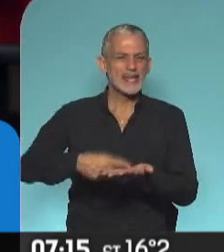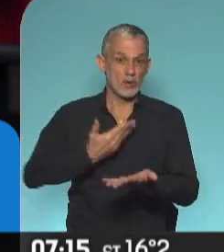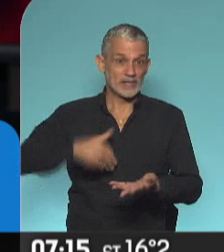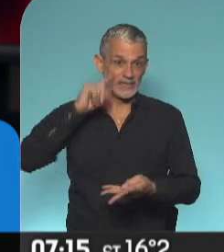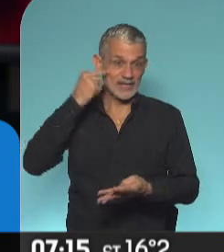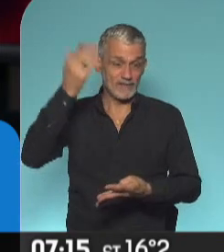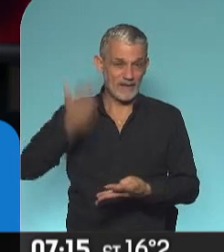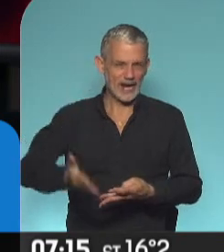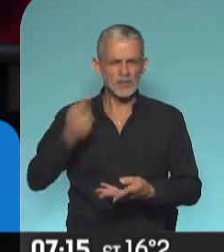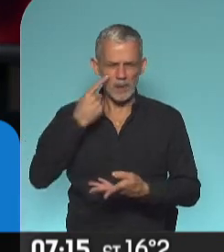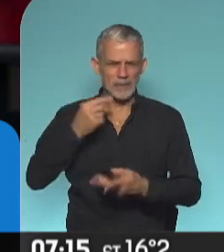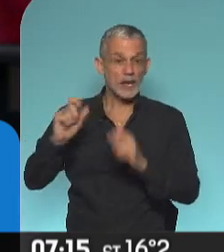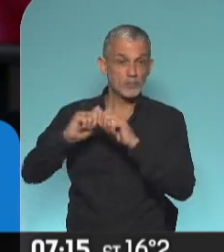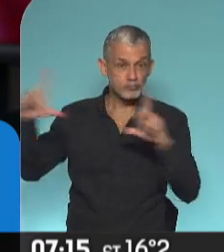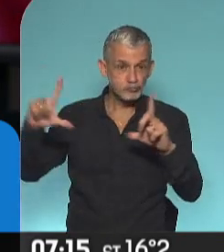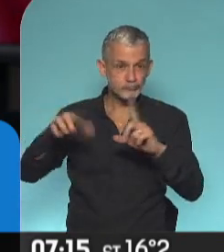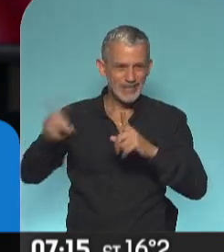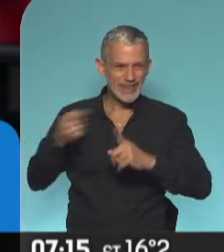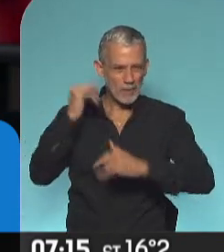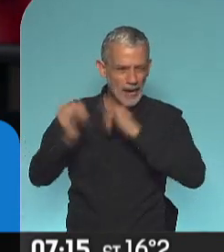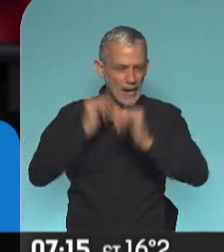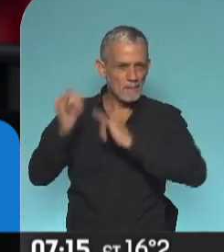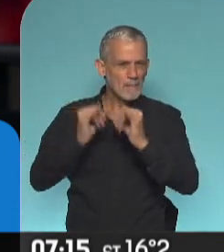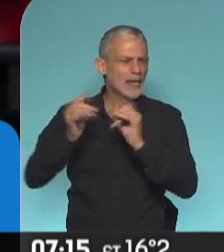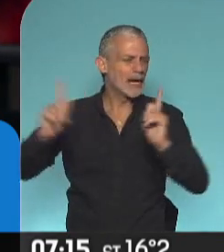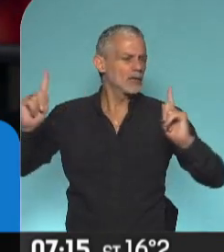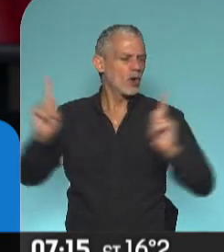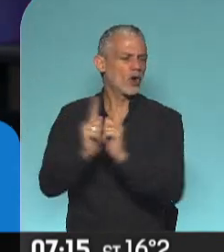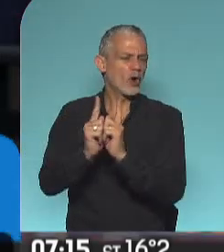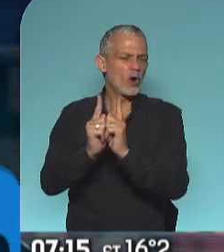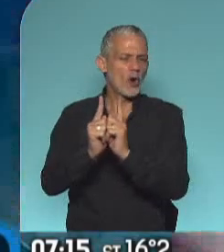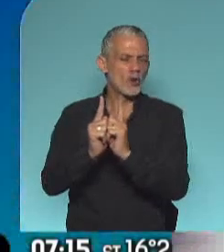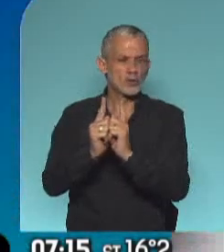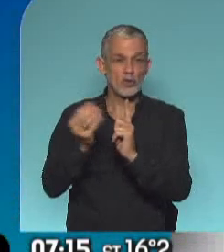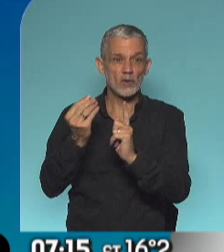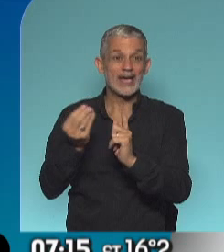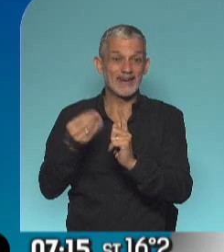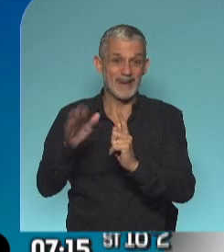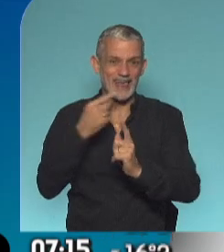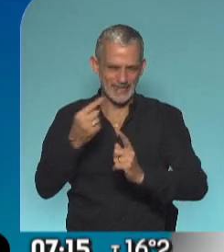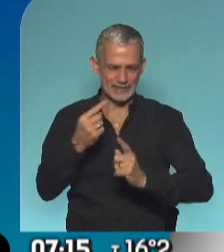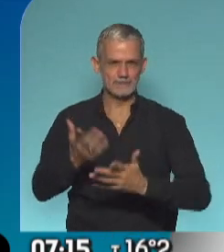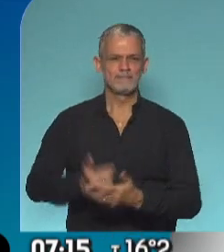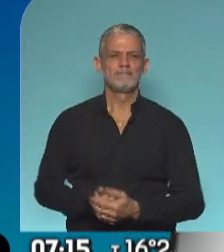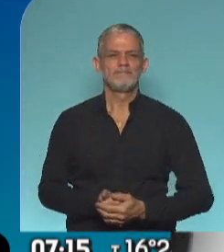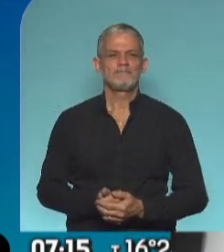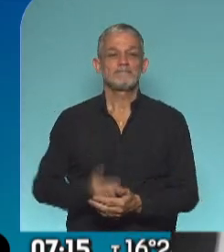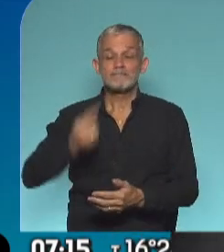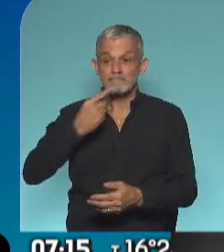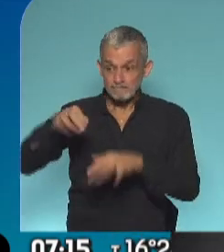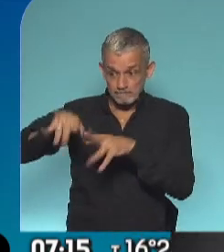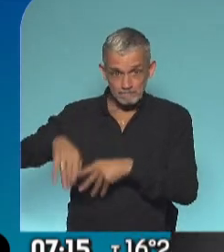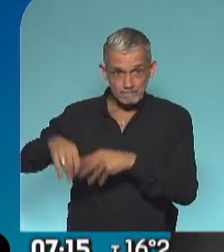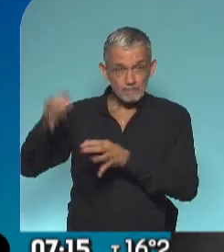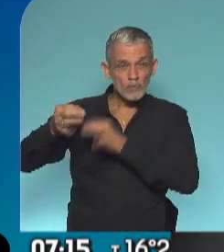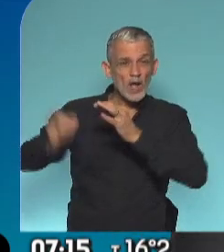Alberto Fernández. Bueno, mira, en esta placa de alguna manera te resumimos qué es lo que va a decir esta historia. El fallo de la Corte